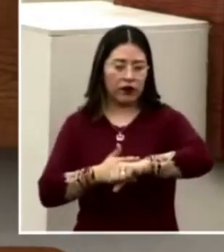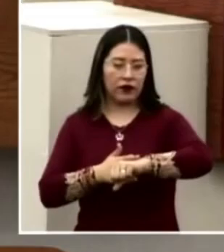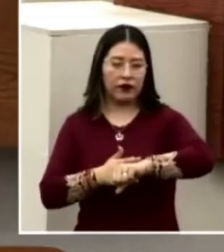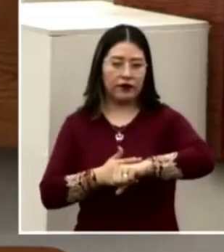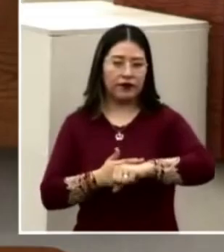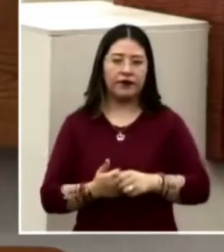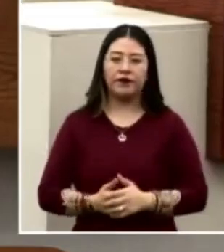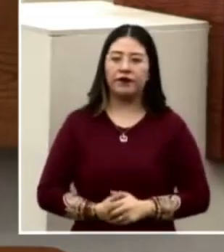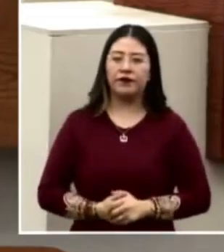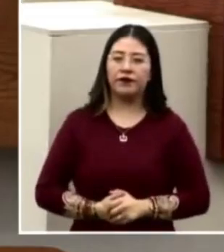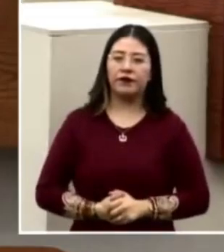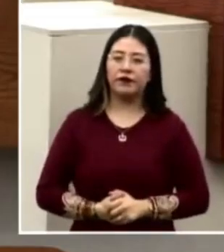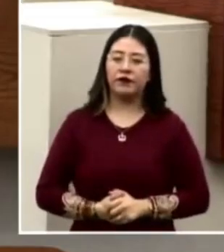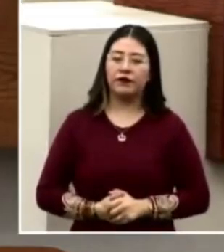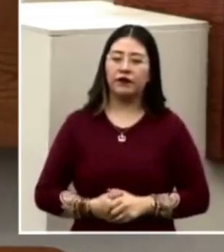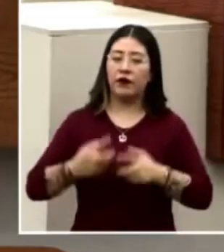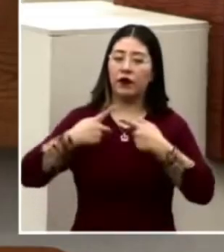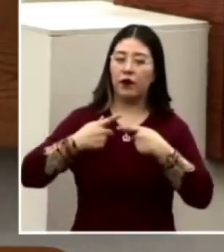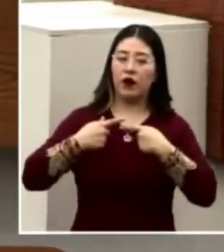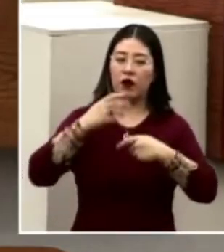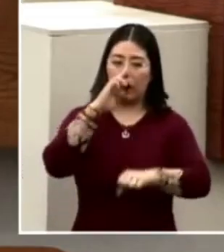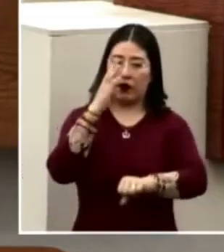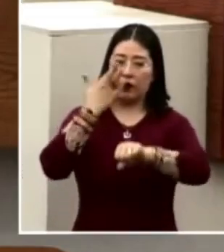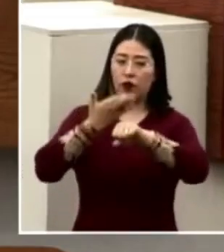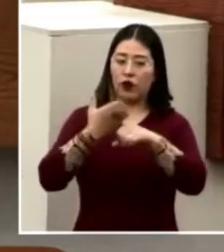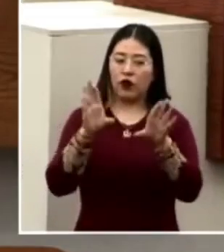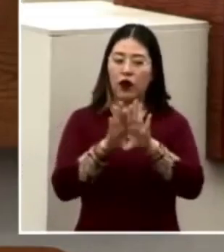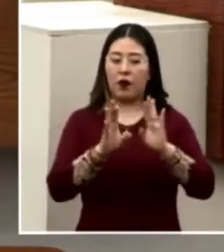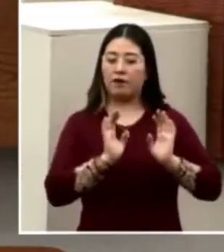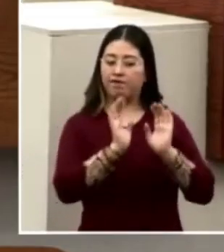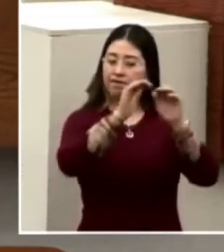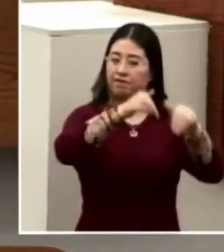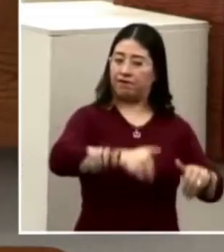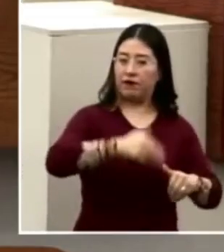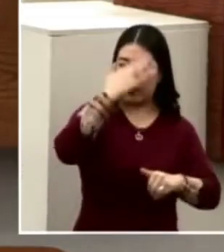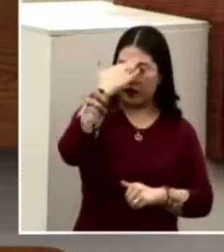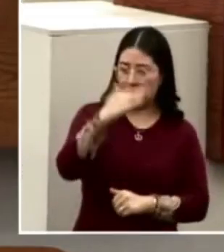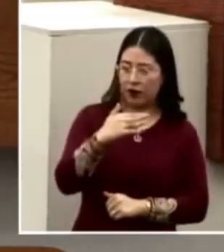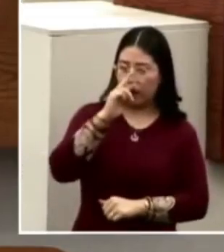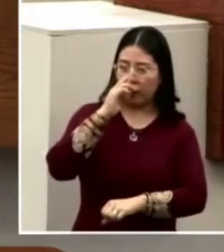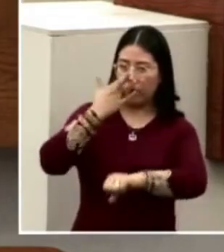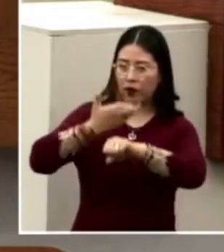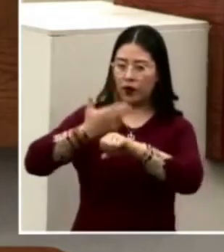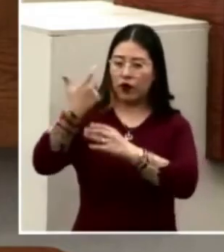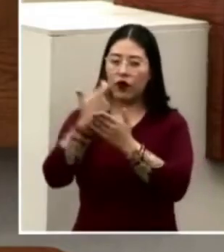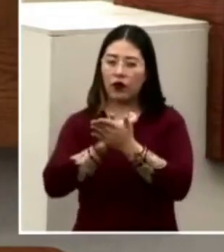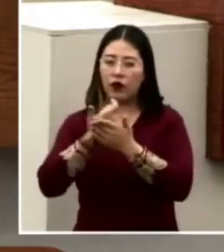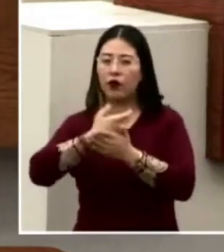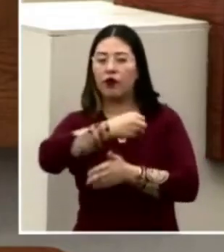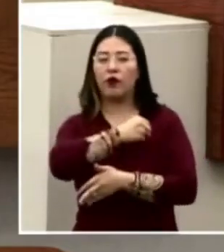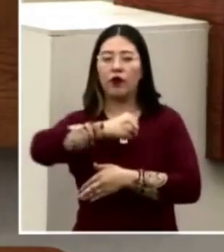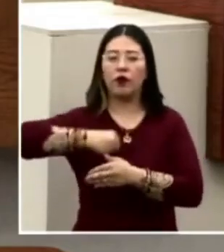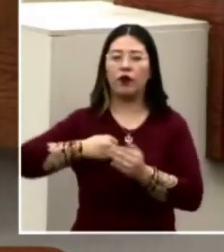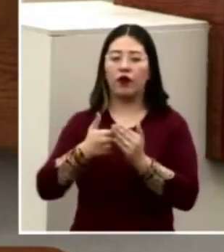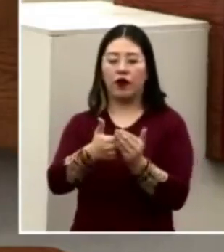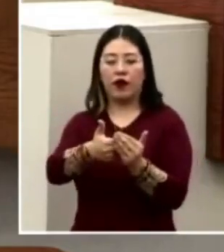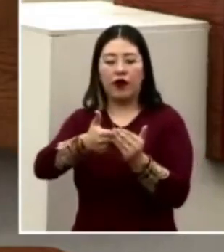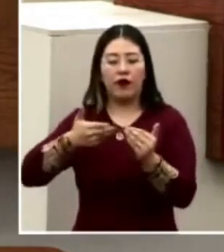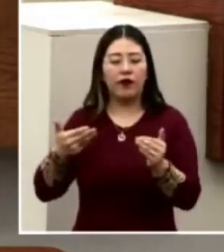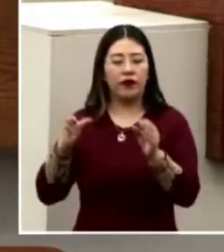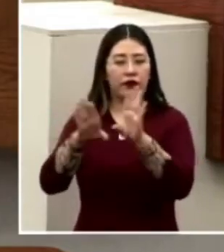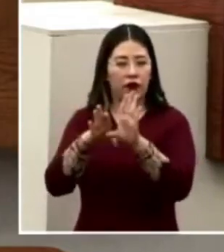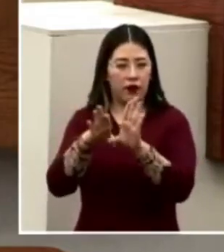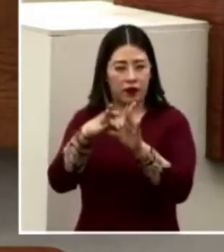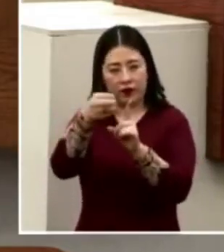quienes llegaron a esos cargos llegaron ya con un compromiso financiero, con